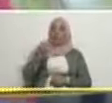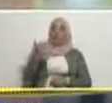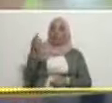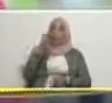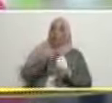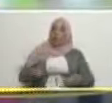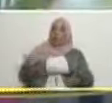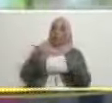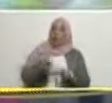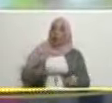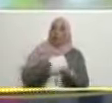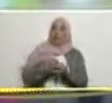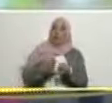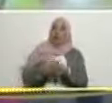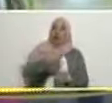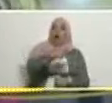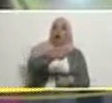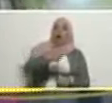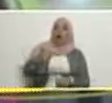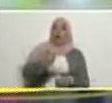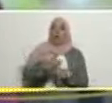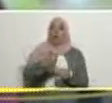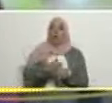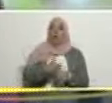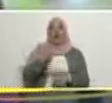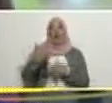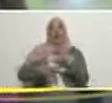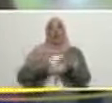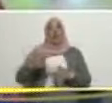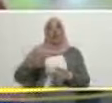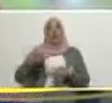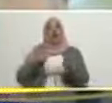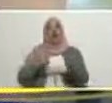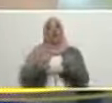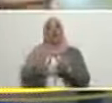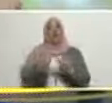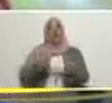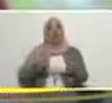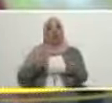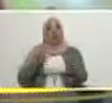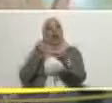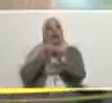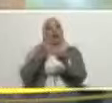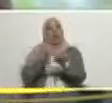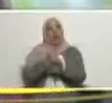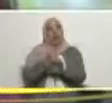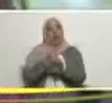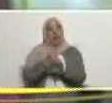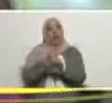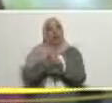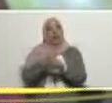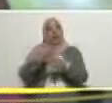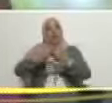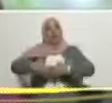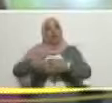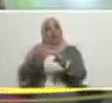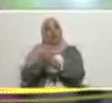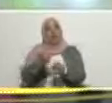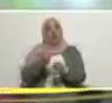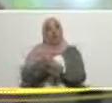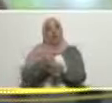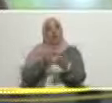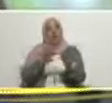revisar para que en cada estado también se organicen estas ferias de trabajo y que la juventud trabaje, tenga empleo. Para